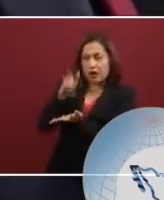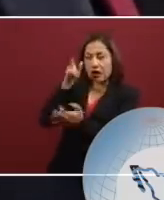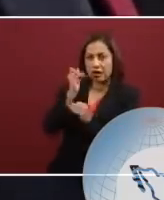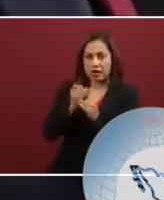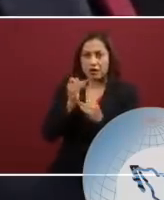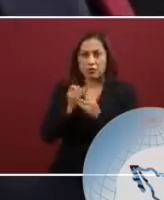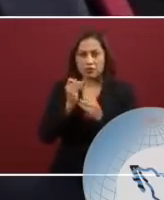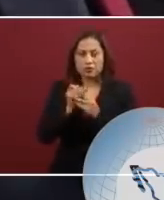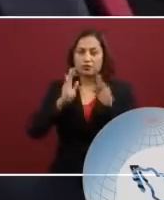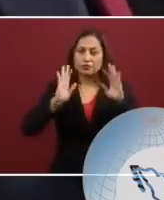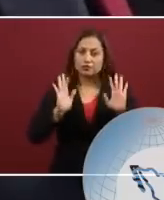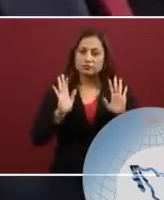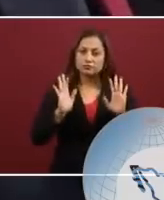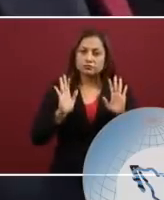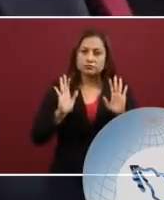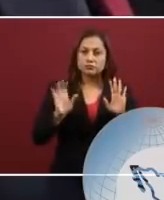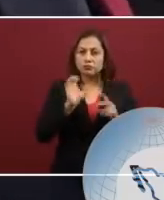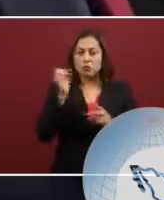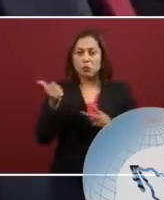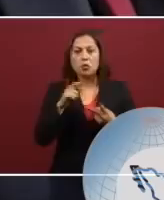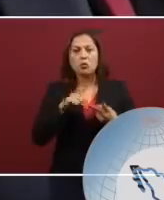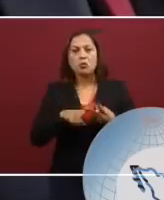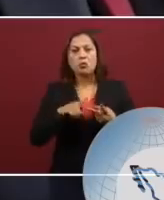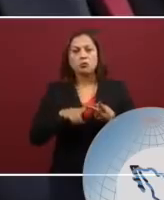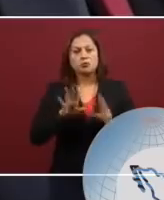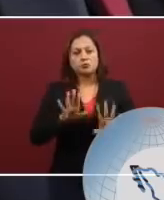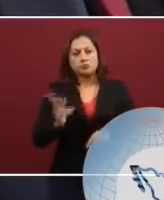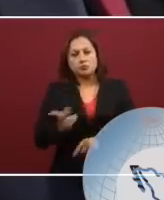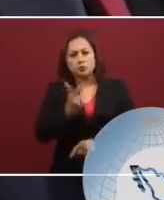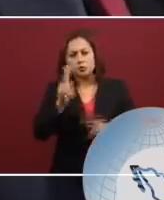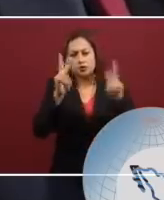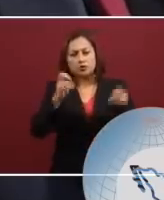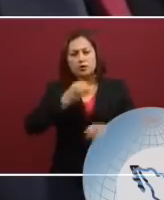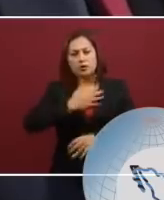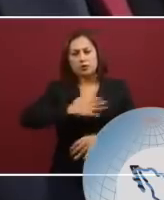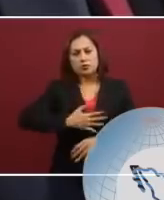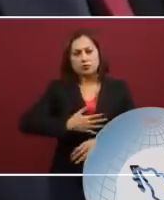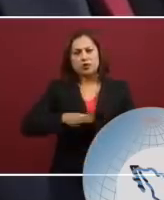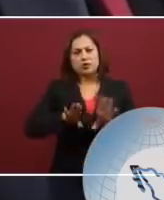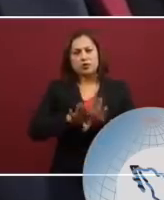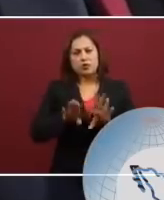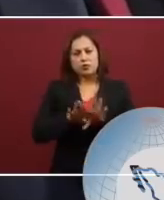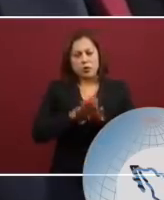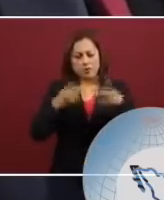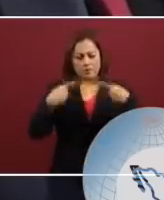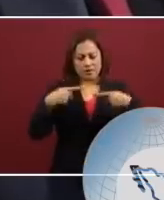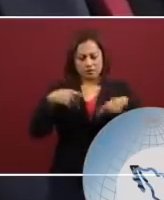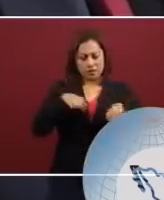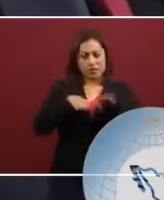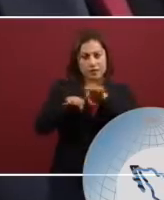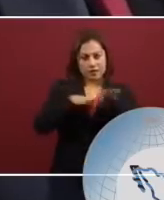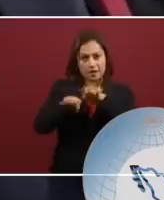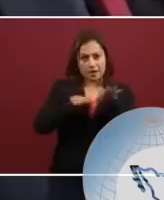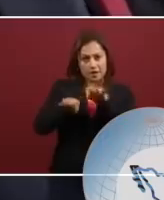señor, usted habla de justicia. ¿Es justo que la clase media, la clase trabajadora, pague impuestos, ICR, pague por